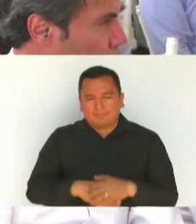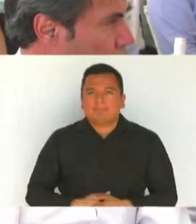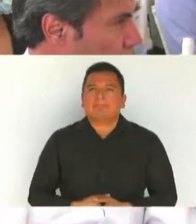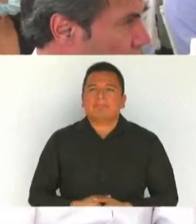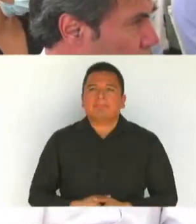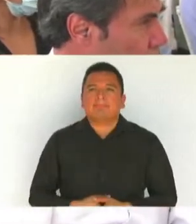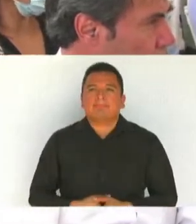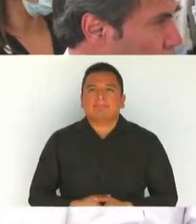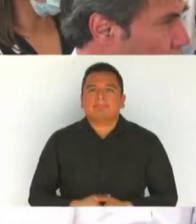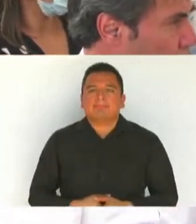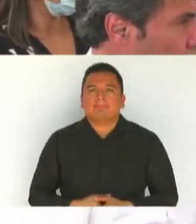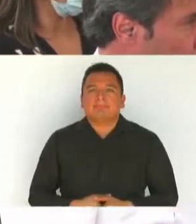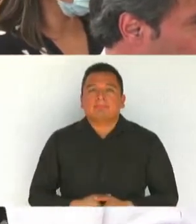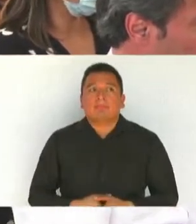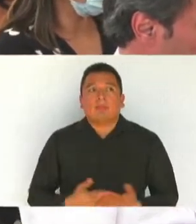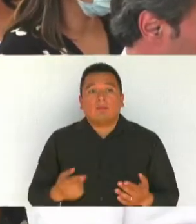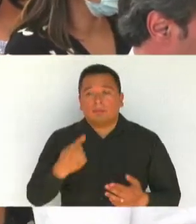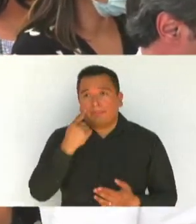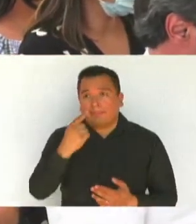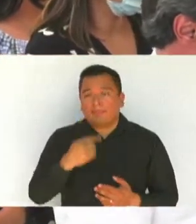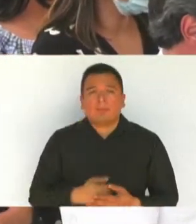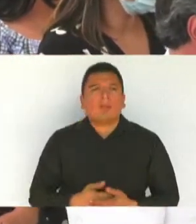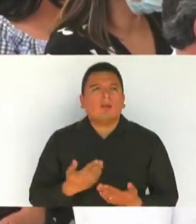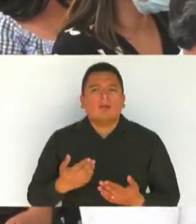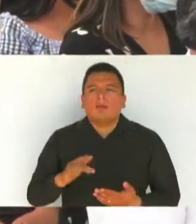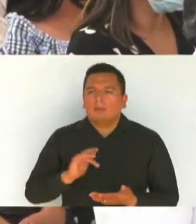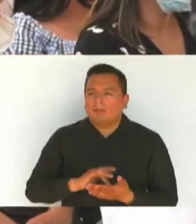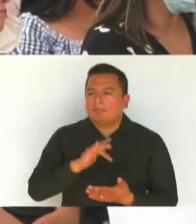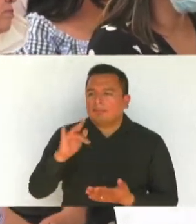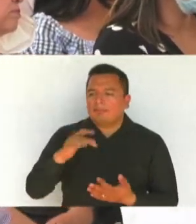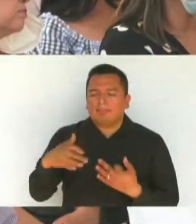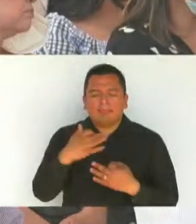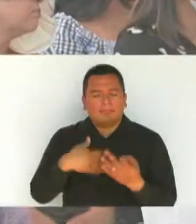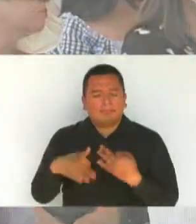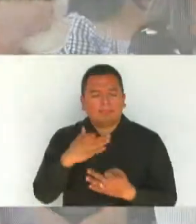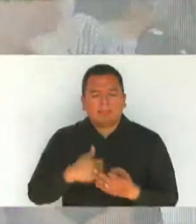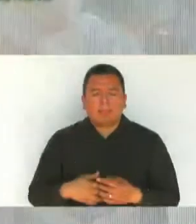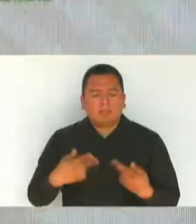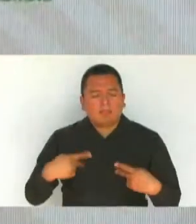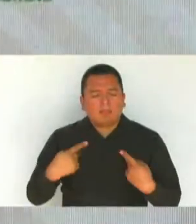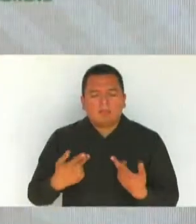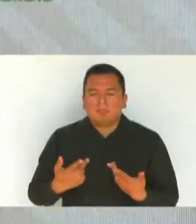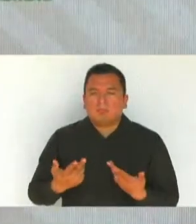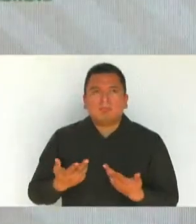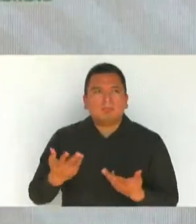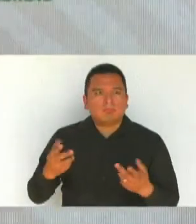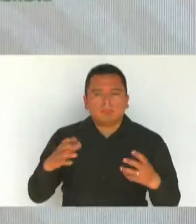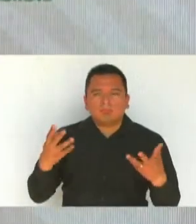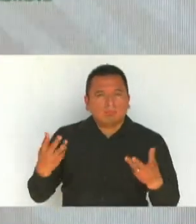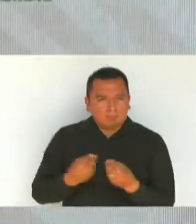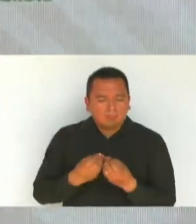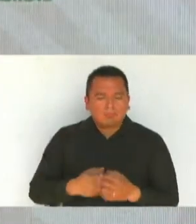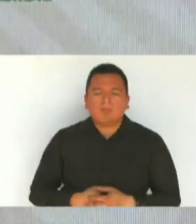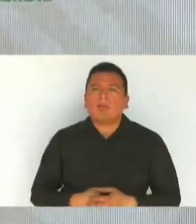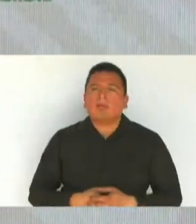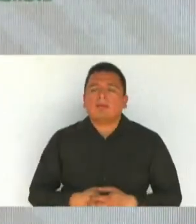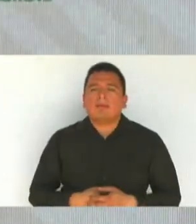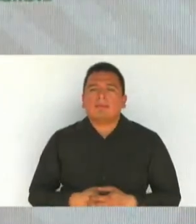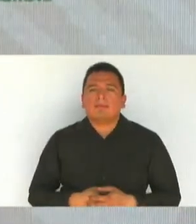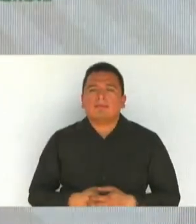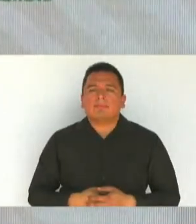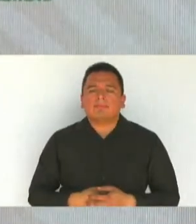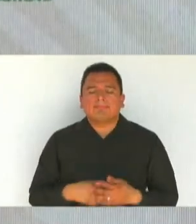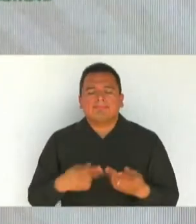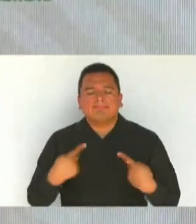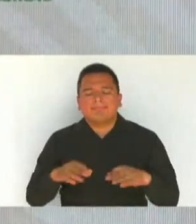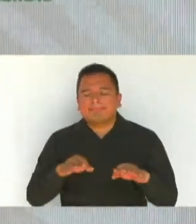país. Para concluir, nuevamente quisiera agradecer a todos los que nos acompañan, a los trabajadores